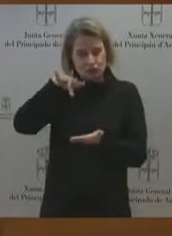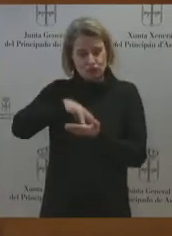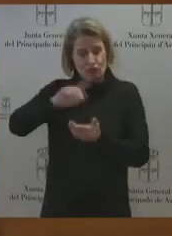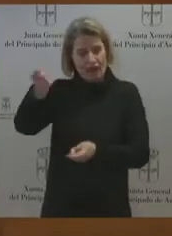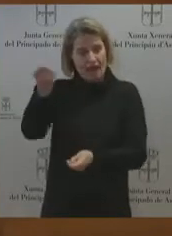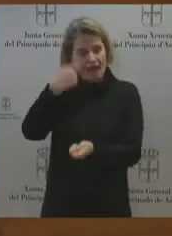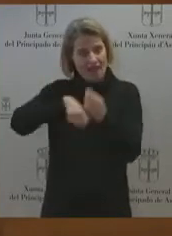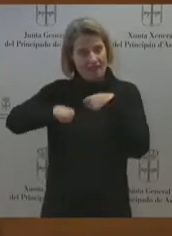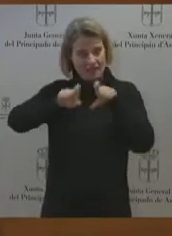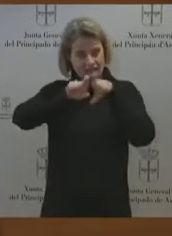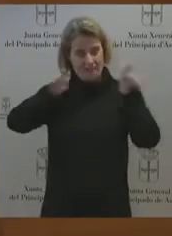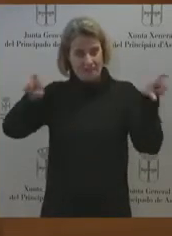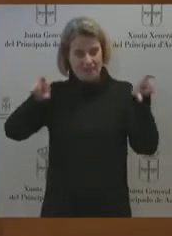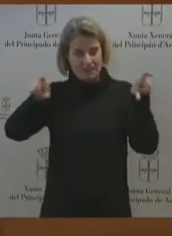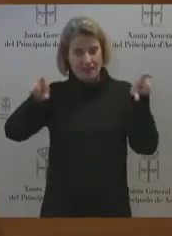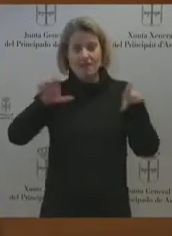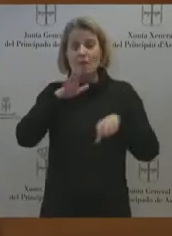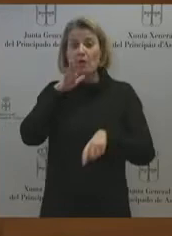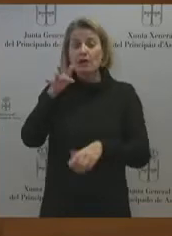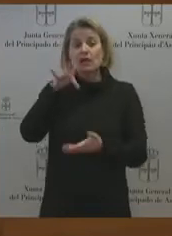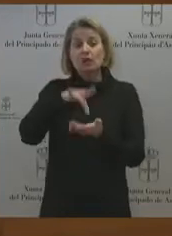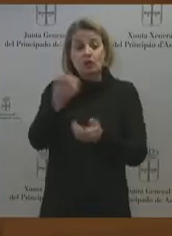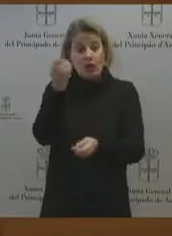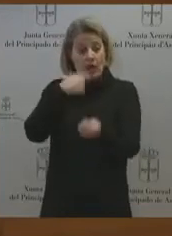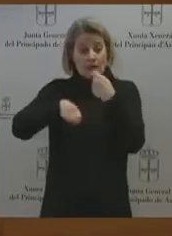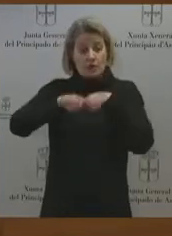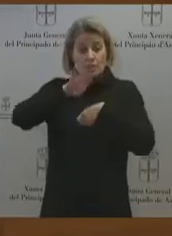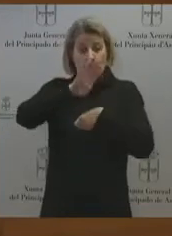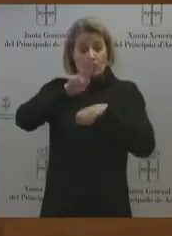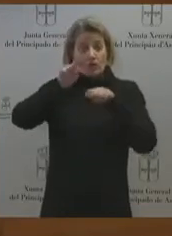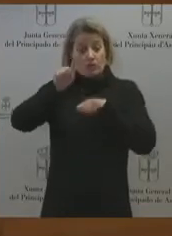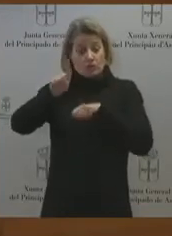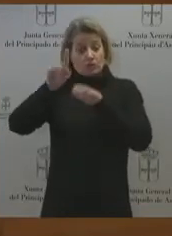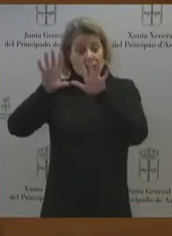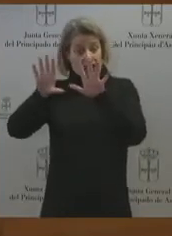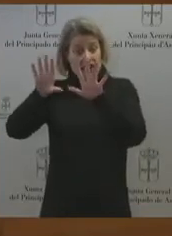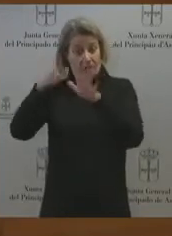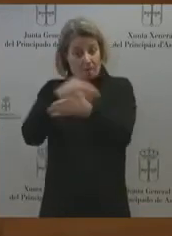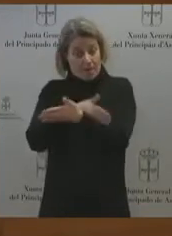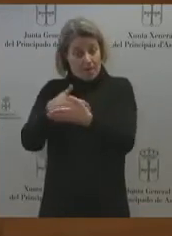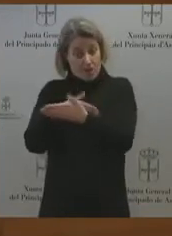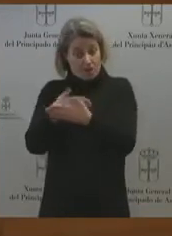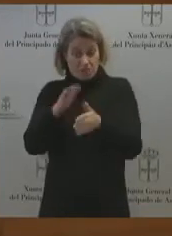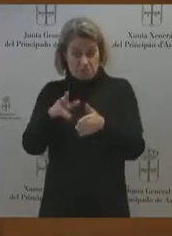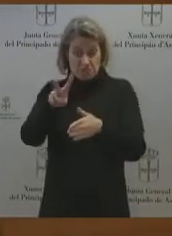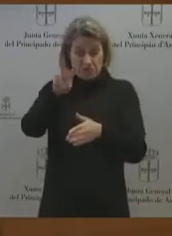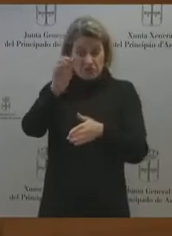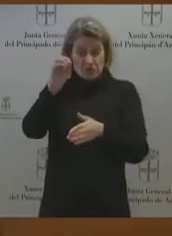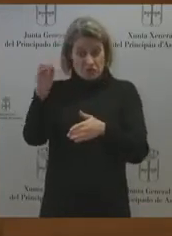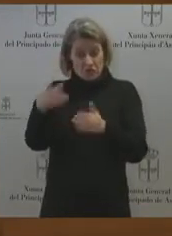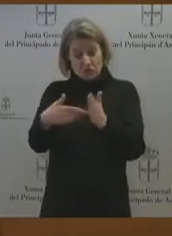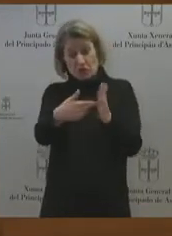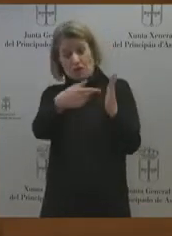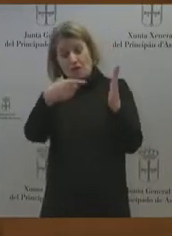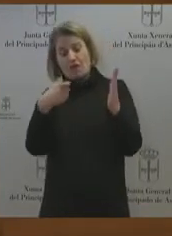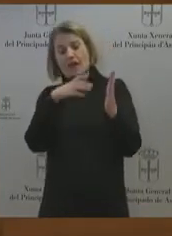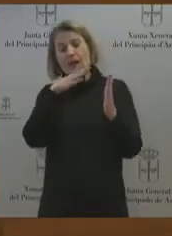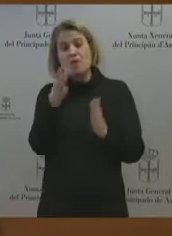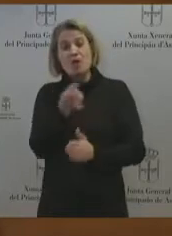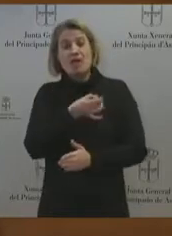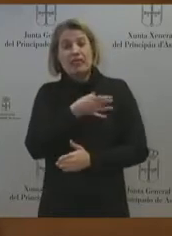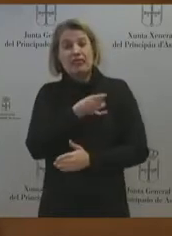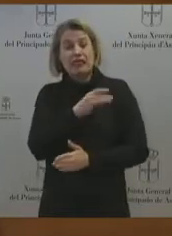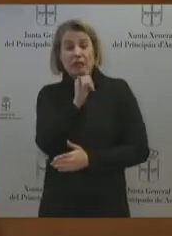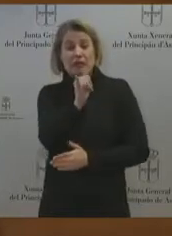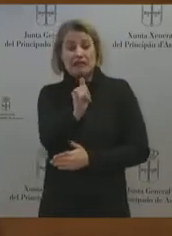vendió por 410 millones, 200 se les quitaron porque había que pagar deudas de todo ese dinero que se invirtió en la